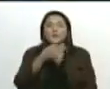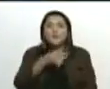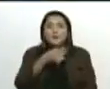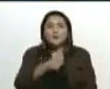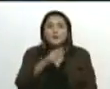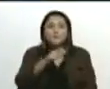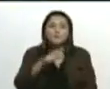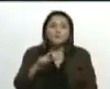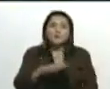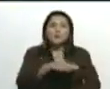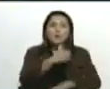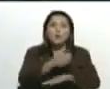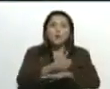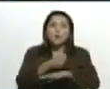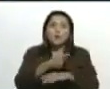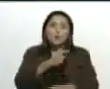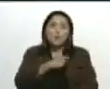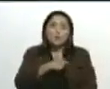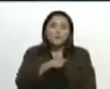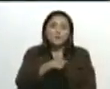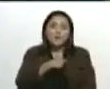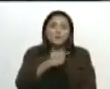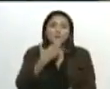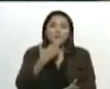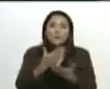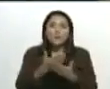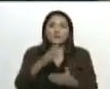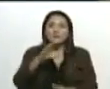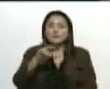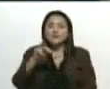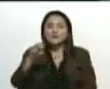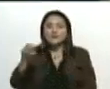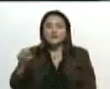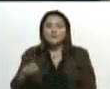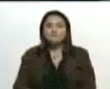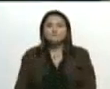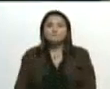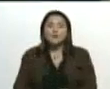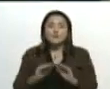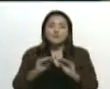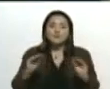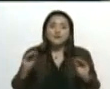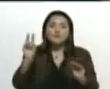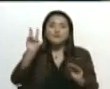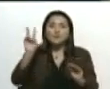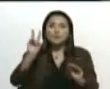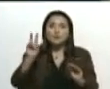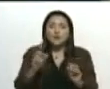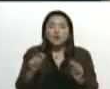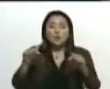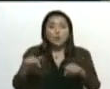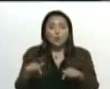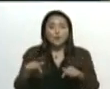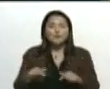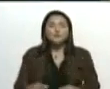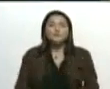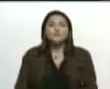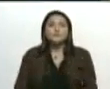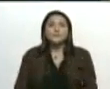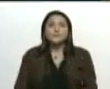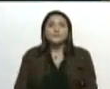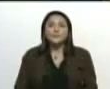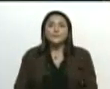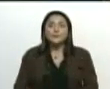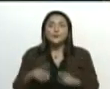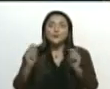de Postulaciones Electorales quiere anunciarle al país que el día de hoy, como lo habíamos anunciado, se